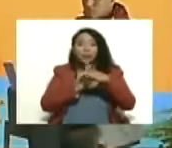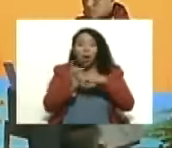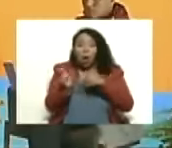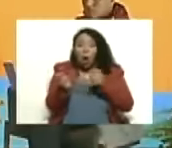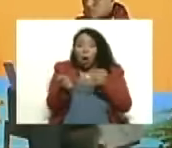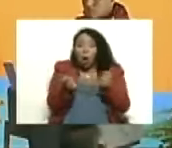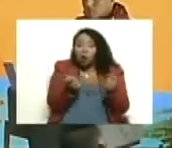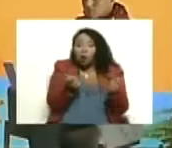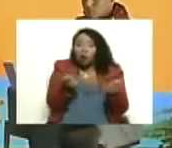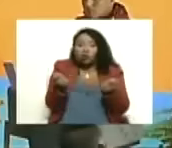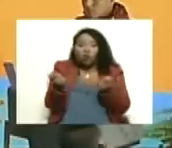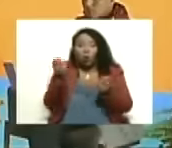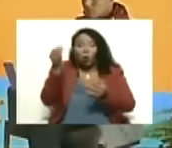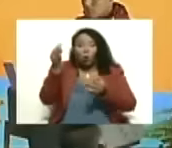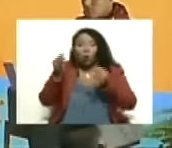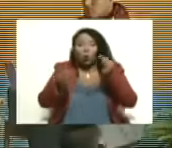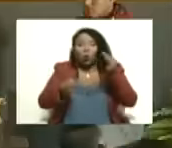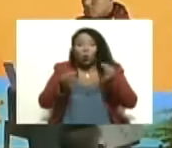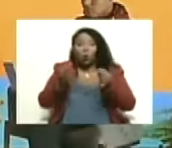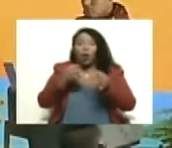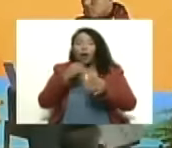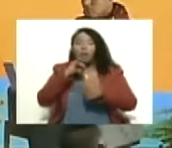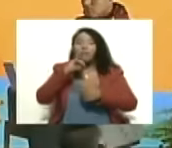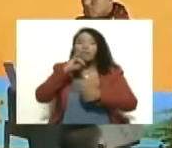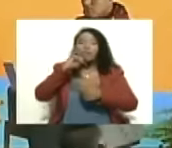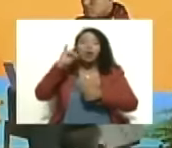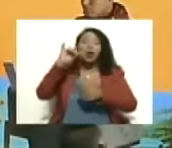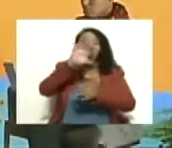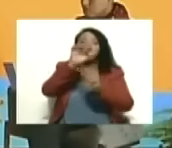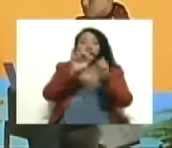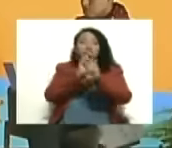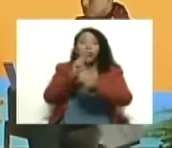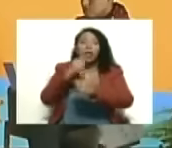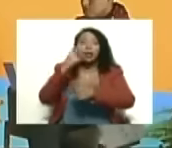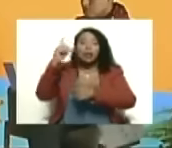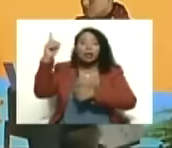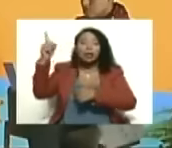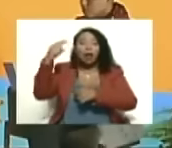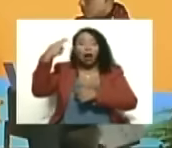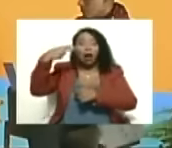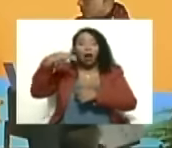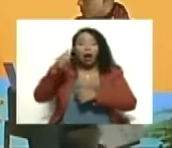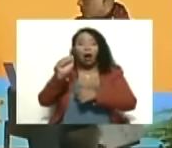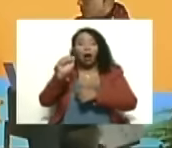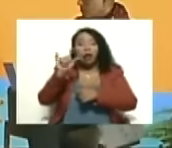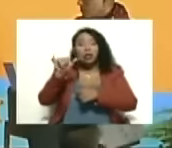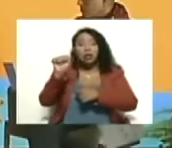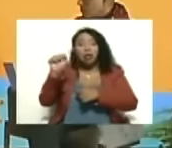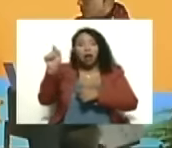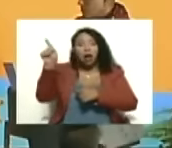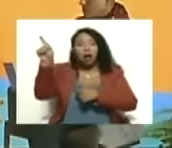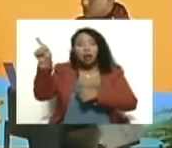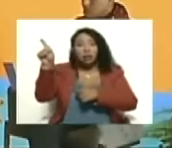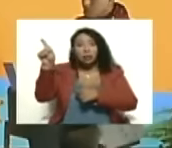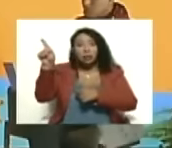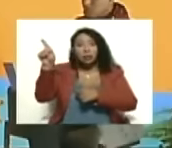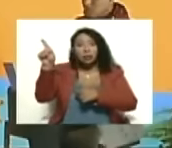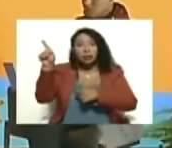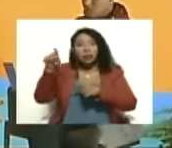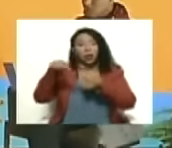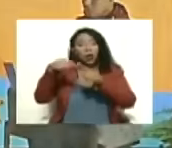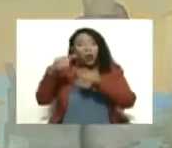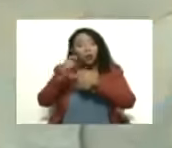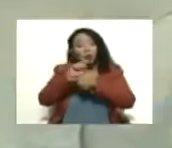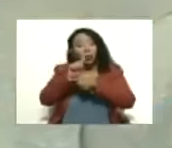judicial que denunciaba la vicepresidenta ejecutiva en la haa con esta decisión del tribunal supremo de justicia y otra